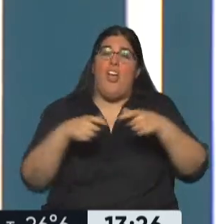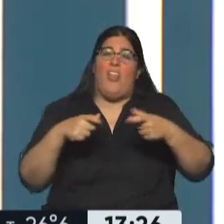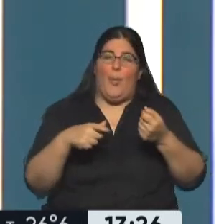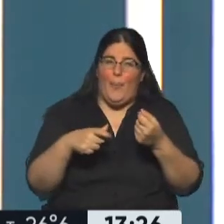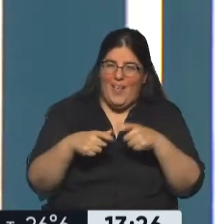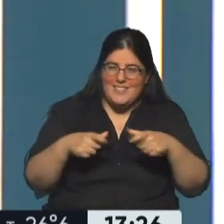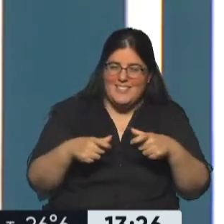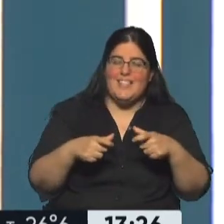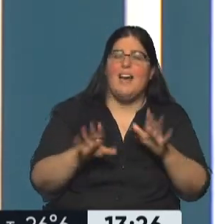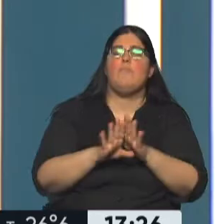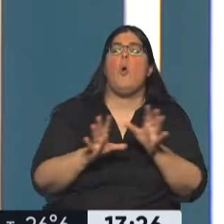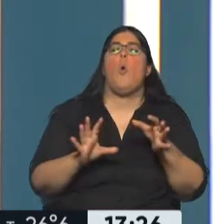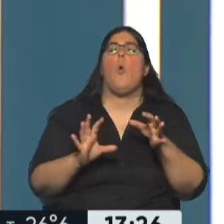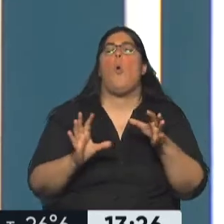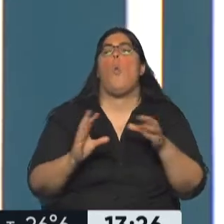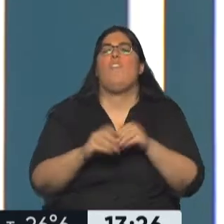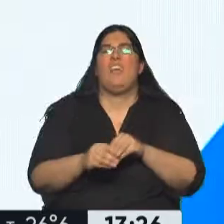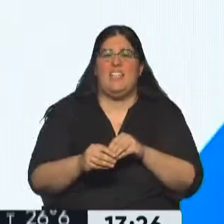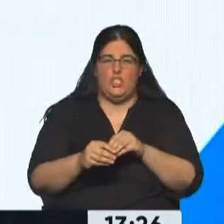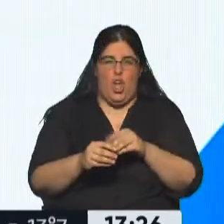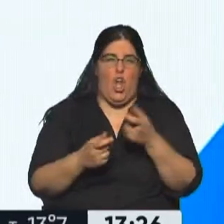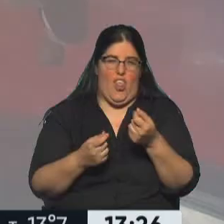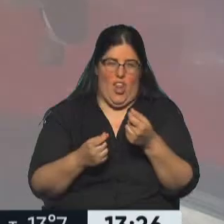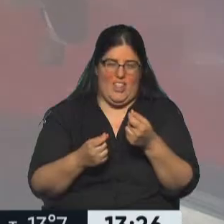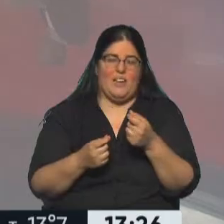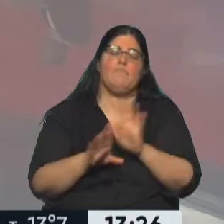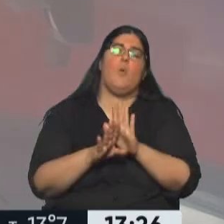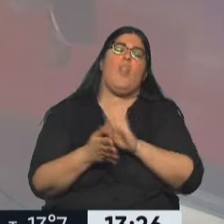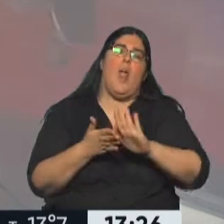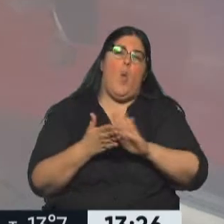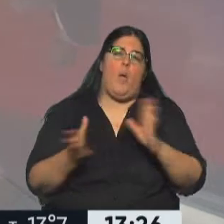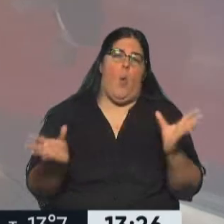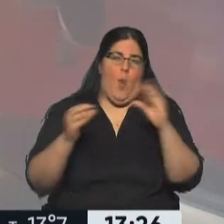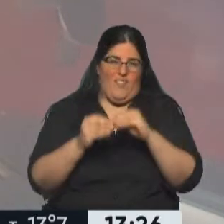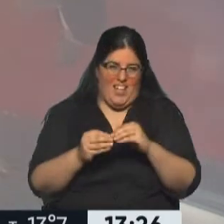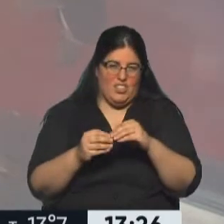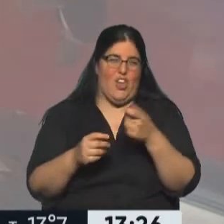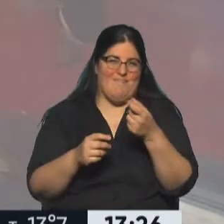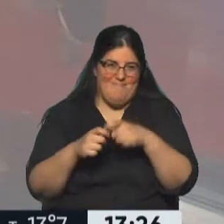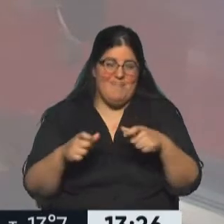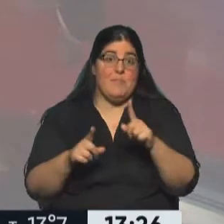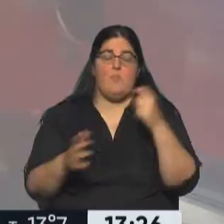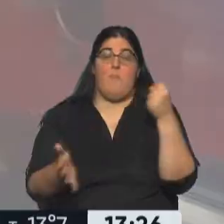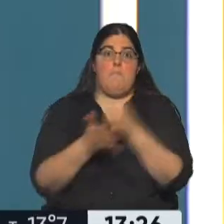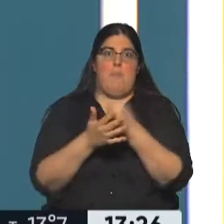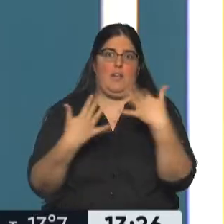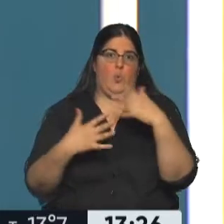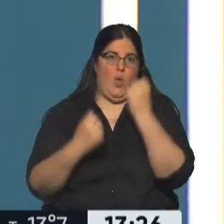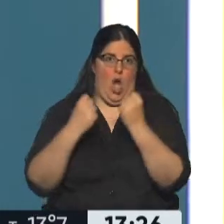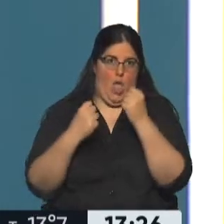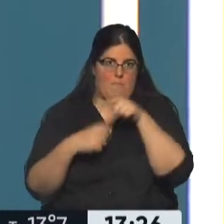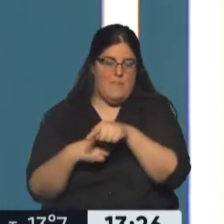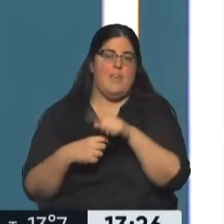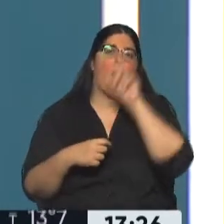La unificación monetaria. Sí. La reunificación monetaria que hizo ese impacto, generó ese impacto en la economía,